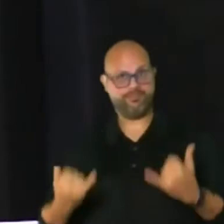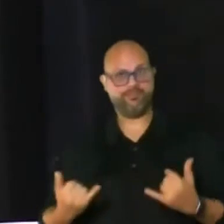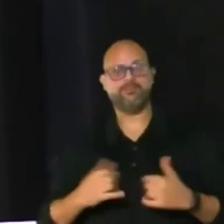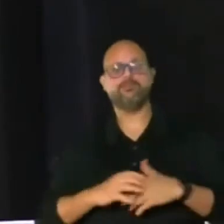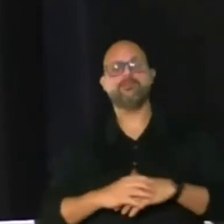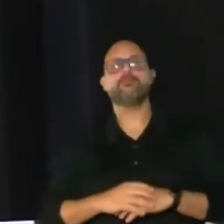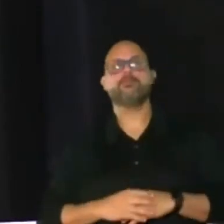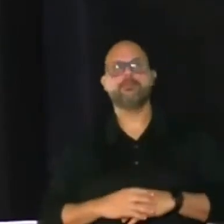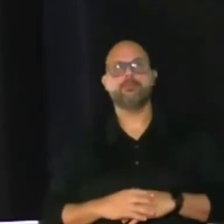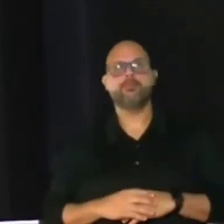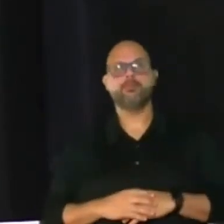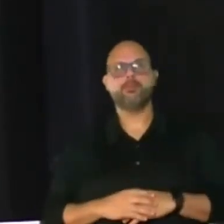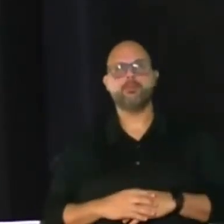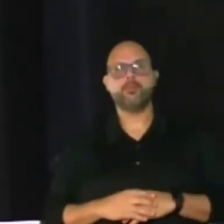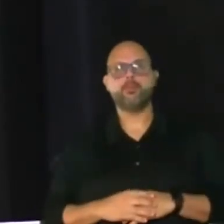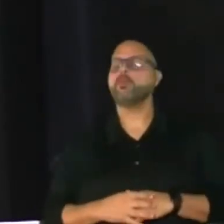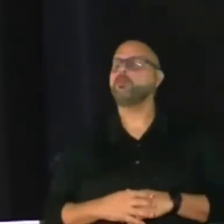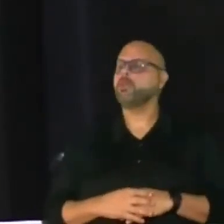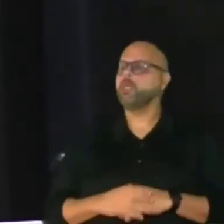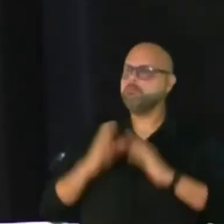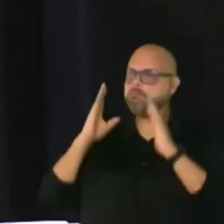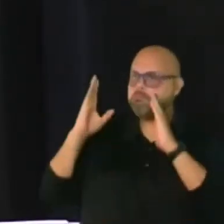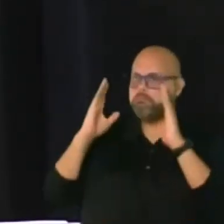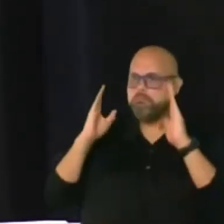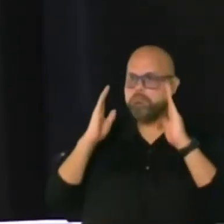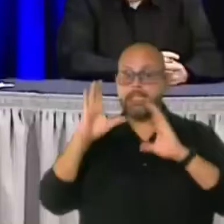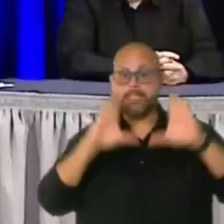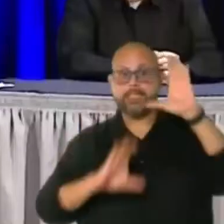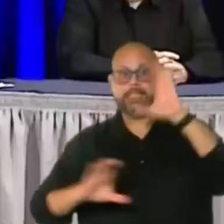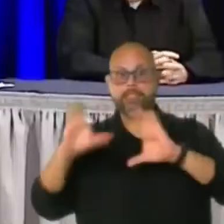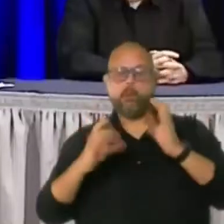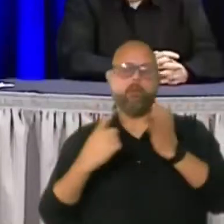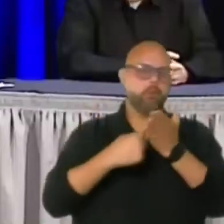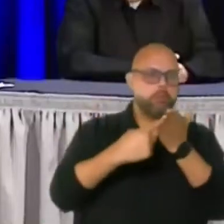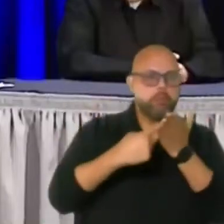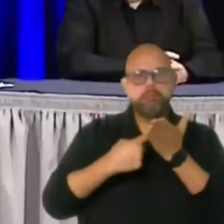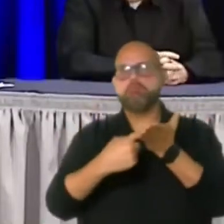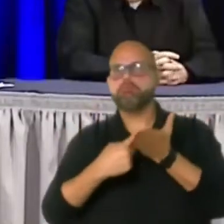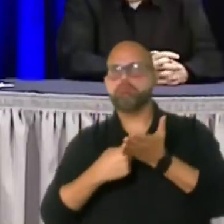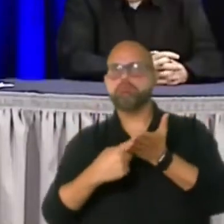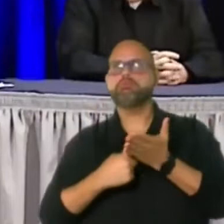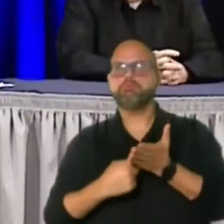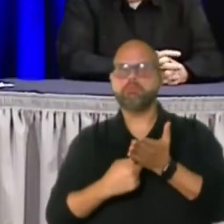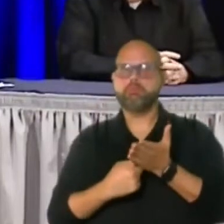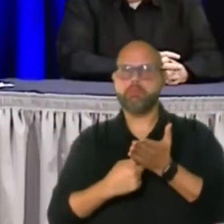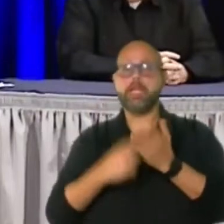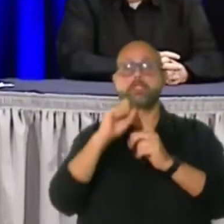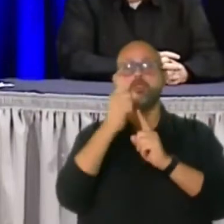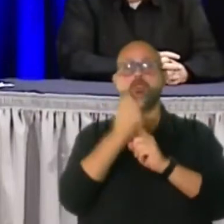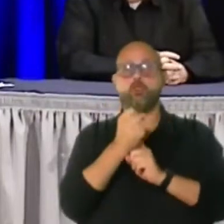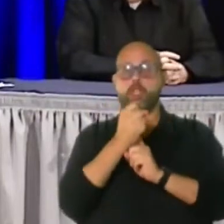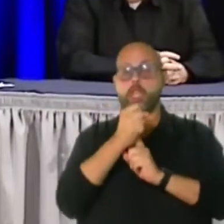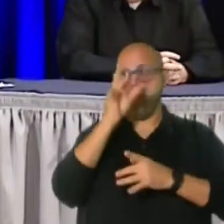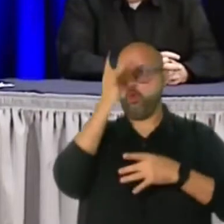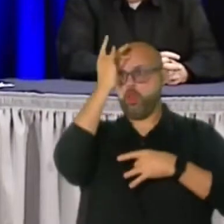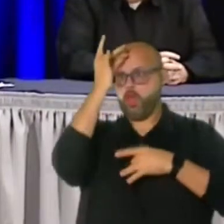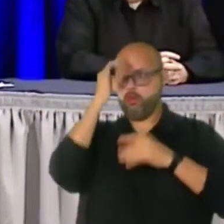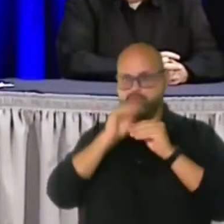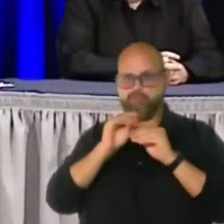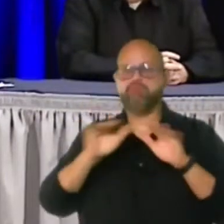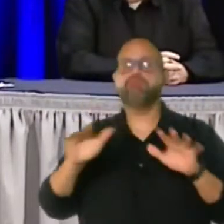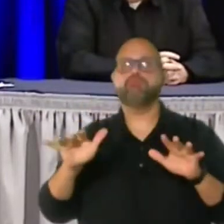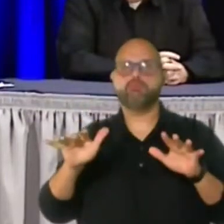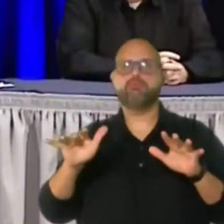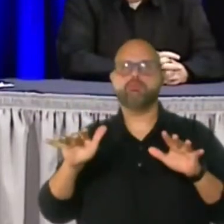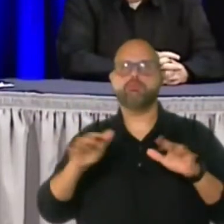luego de escuchar a los científicos que han presentado la situación actual del contagio y de la situación a la que nos hemos enfrentado, si